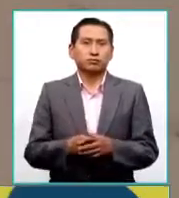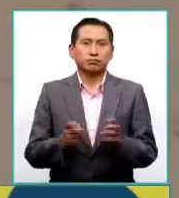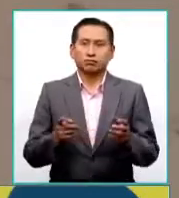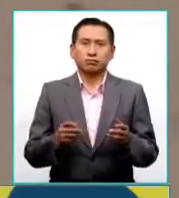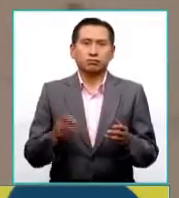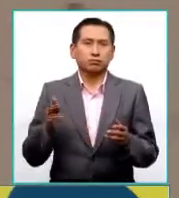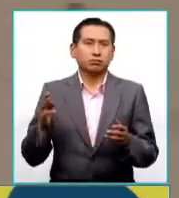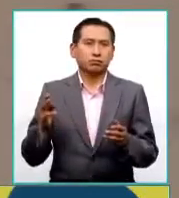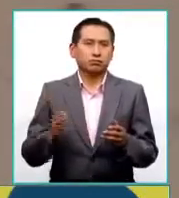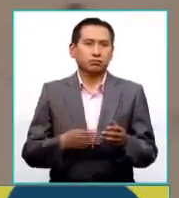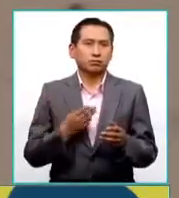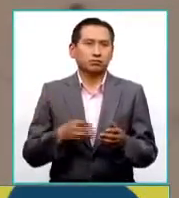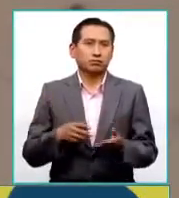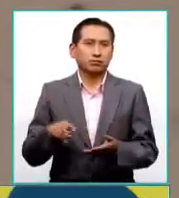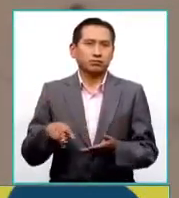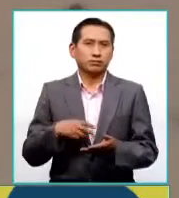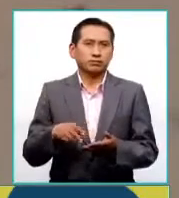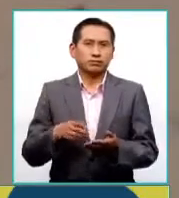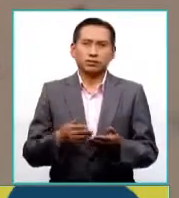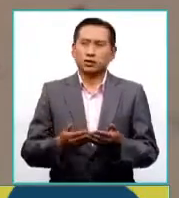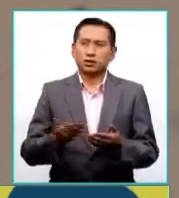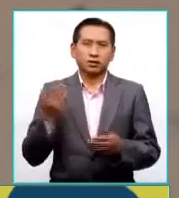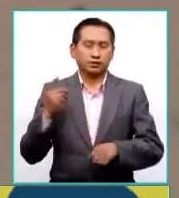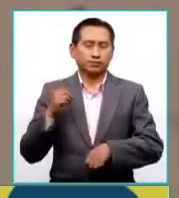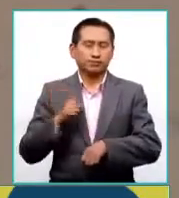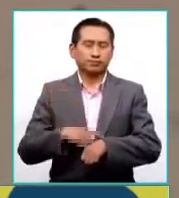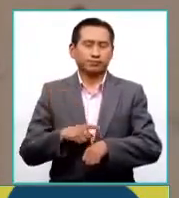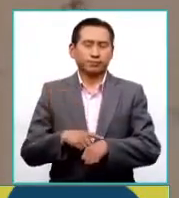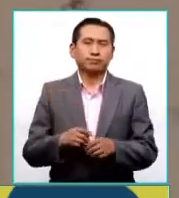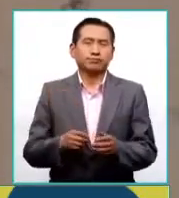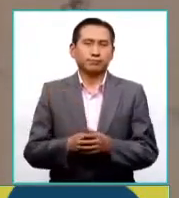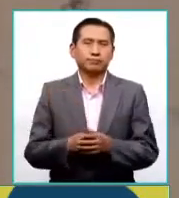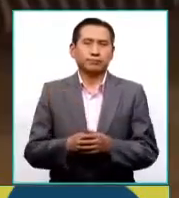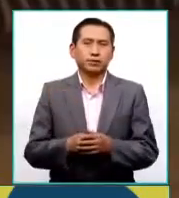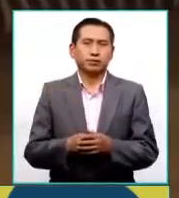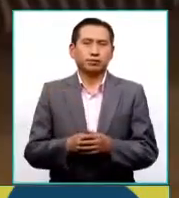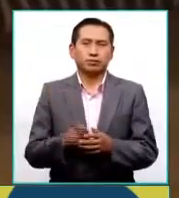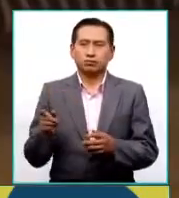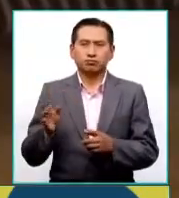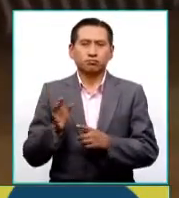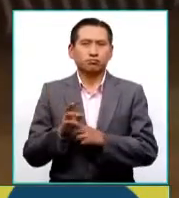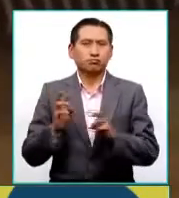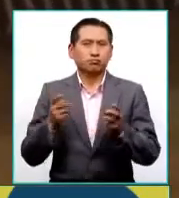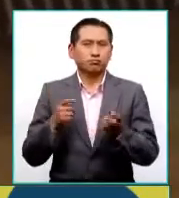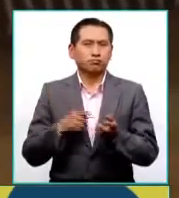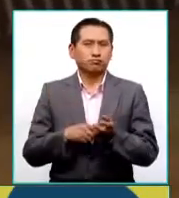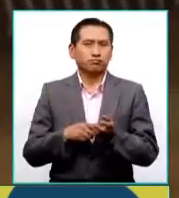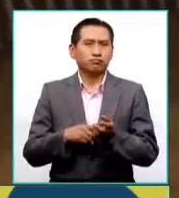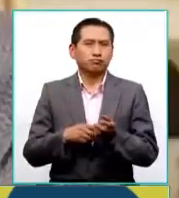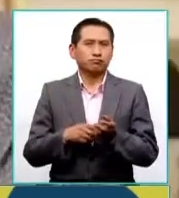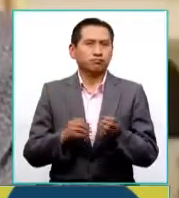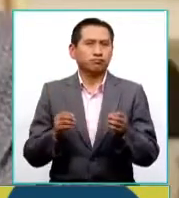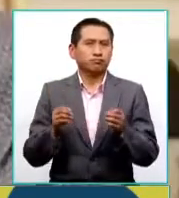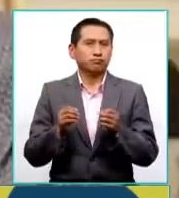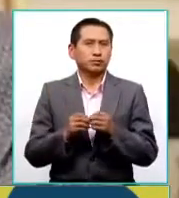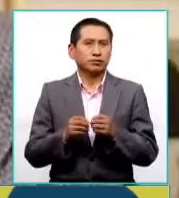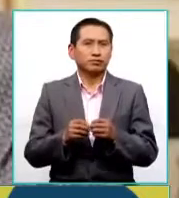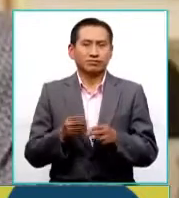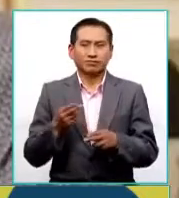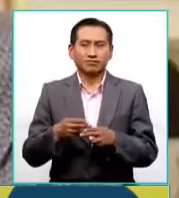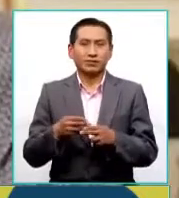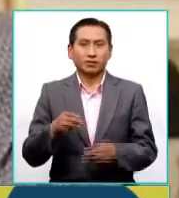que nos ha hecho bailar desde hace muchísimo tiempo y que ha marcado pauta cuando hablamos específicamente de